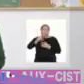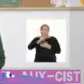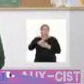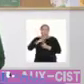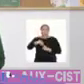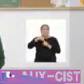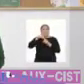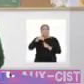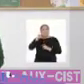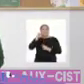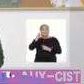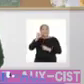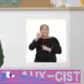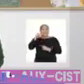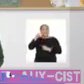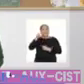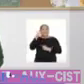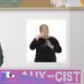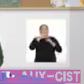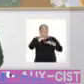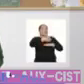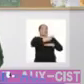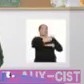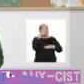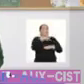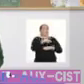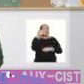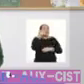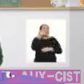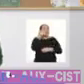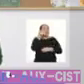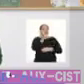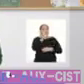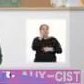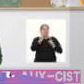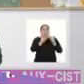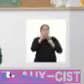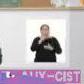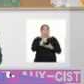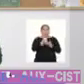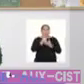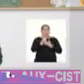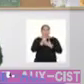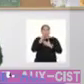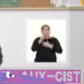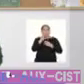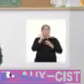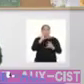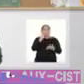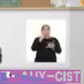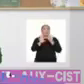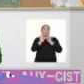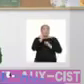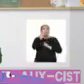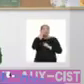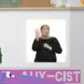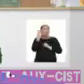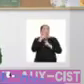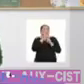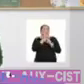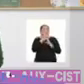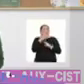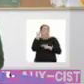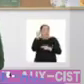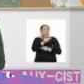Yaremis, ¿por qué no revisas en tu laptop si tienes el teléfono de alguien que nos pueda ayudar a encontrar algunas